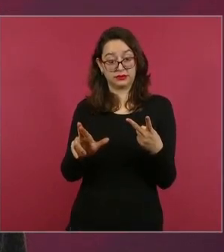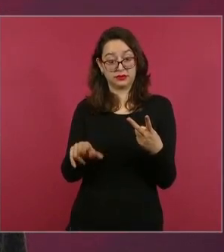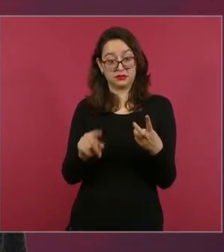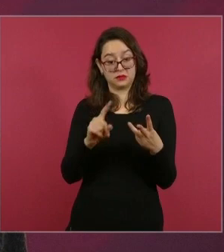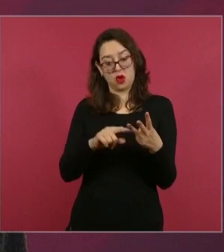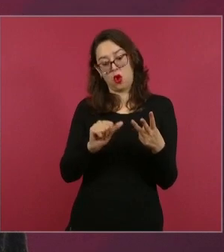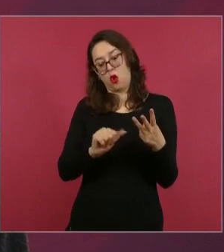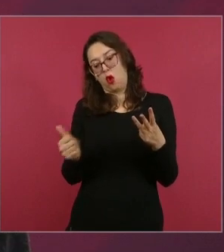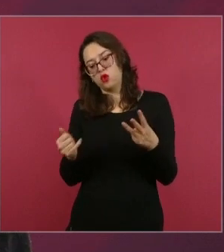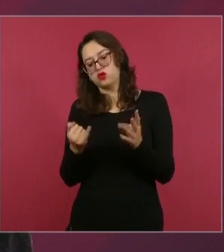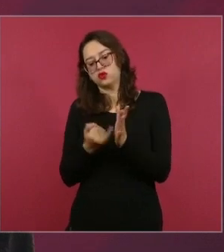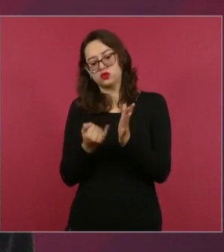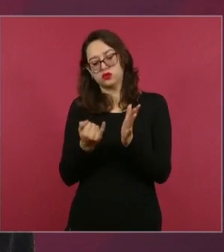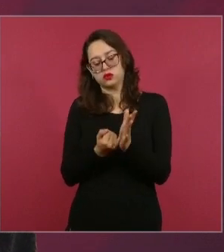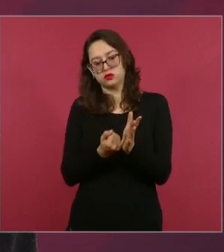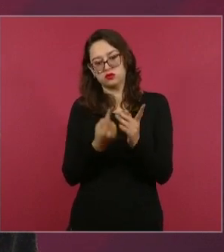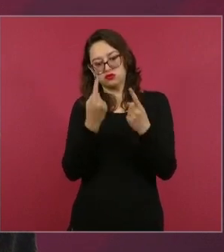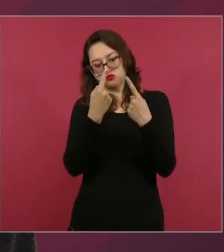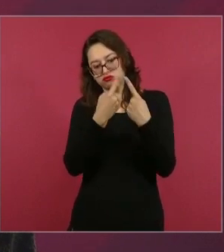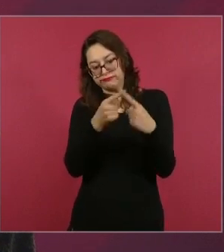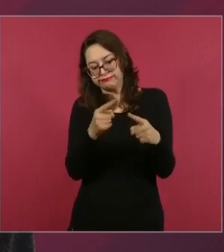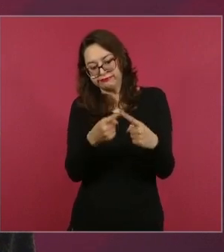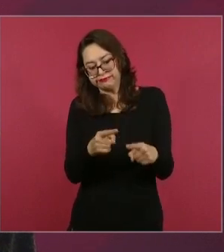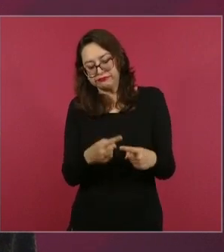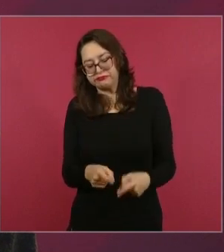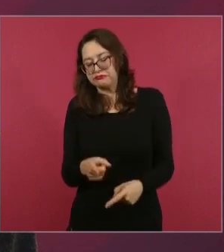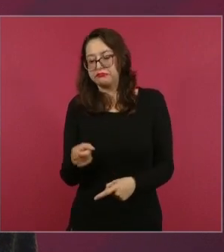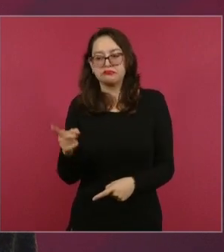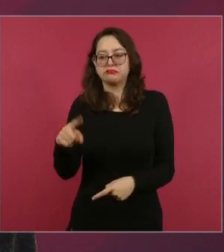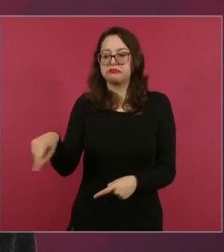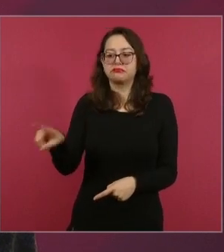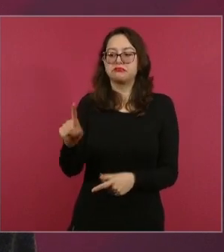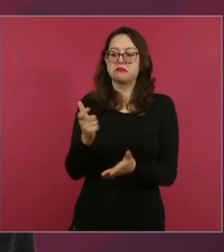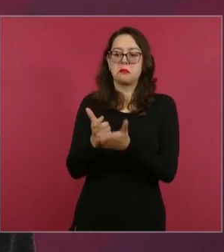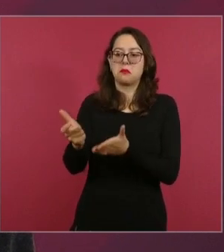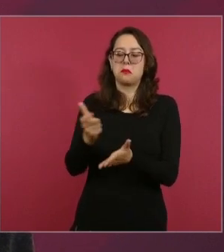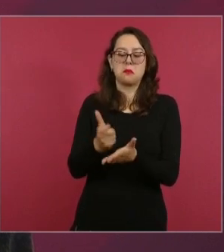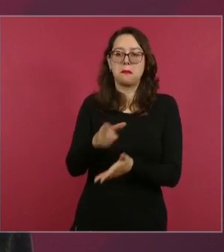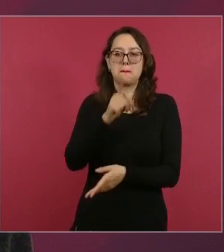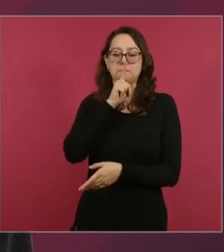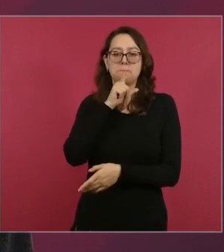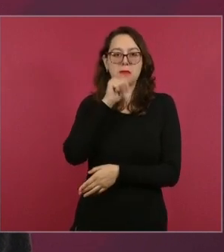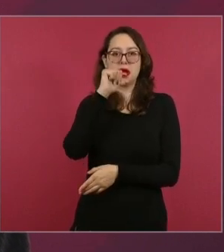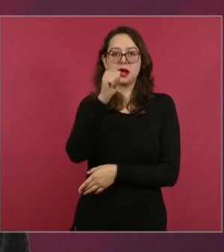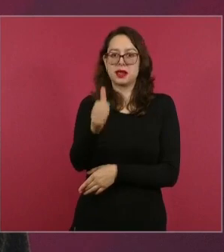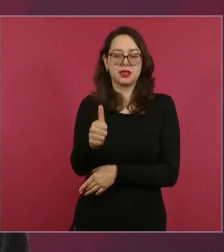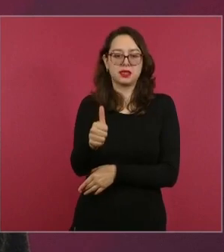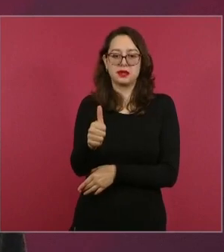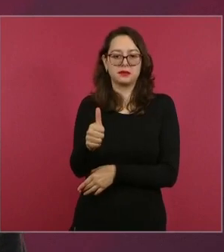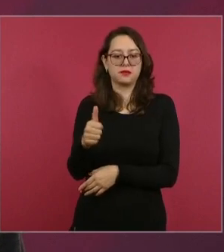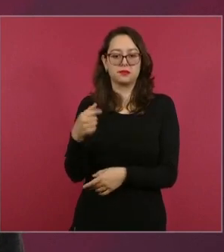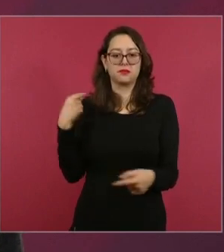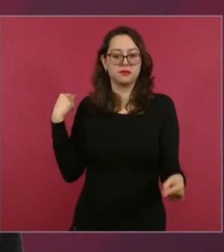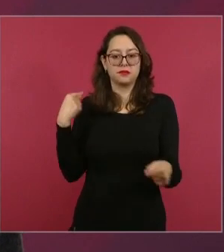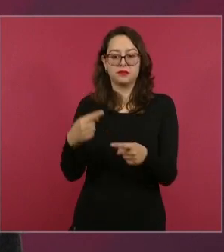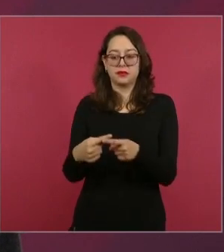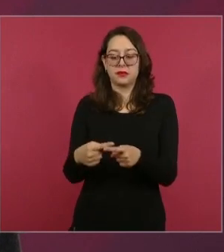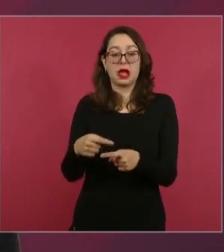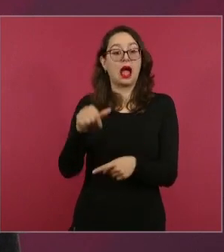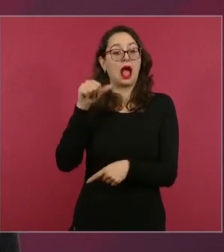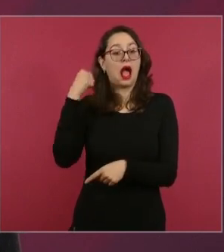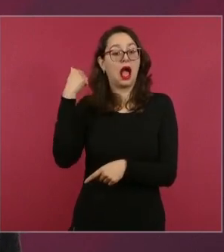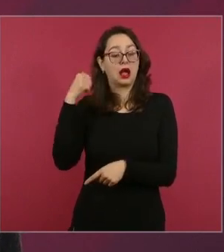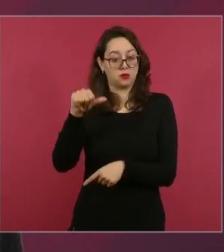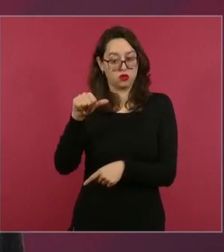y otros impuestos y derechos repito ni en Acapulco ni